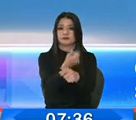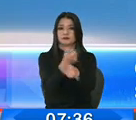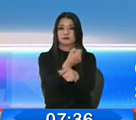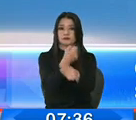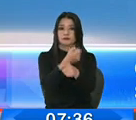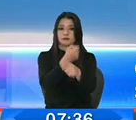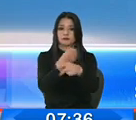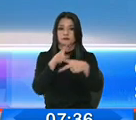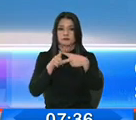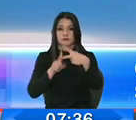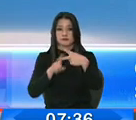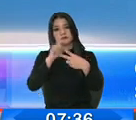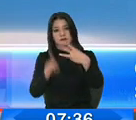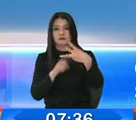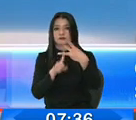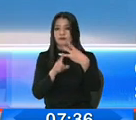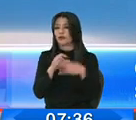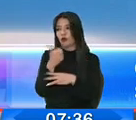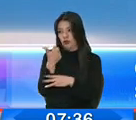otros dos elementos. Y con otros tiempos.